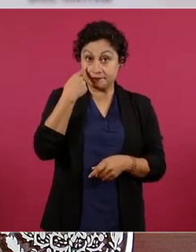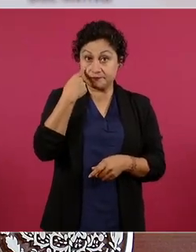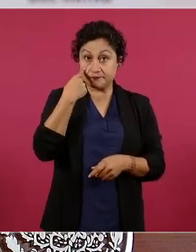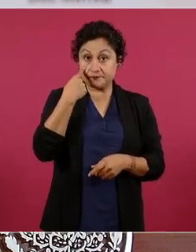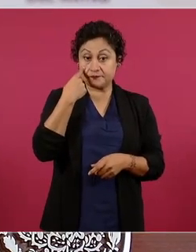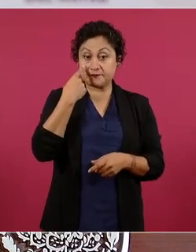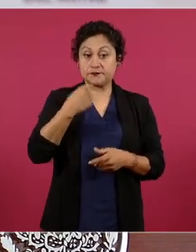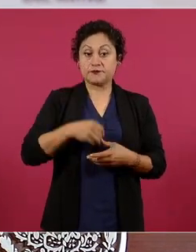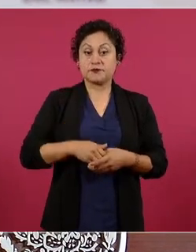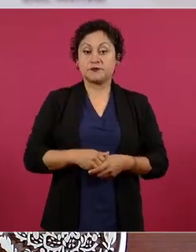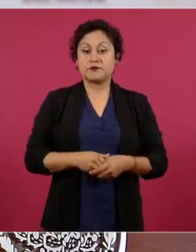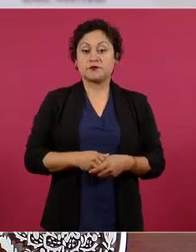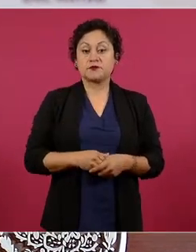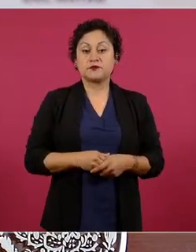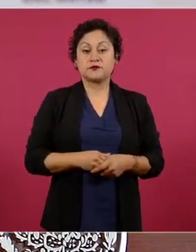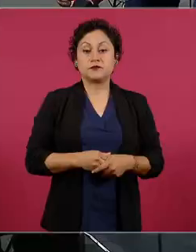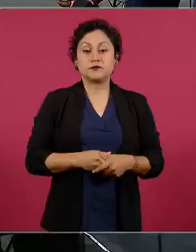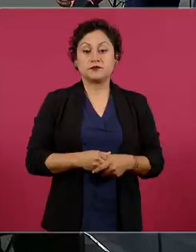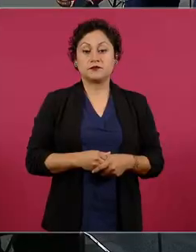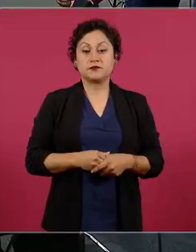abandonar